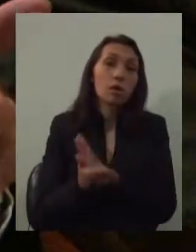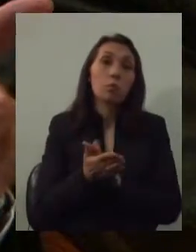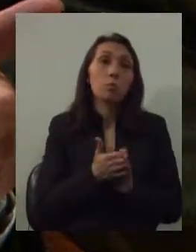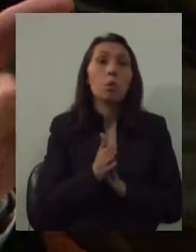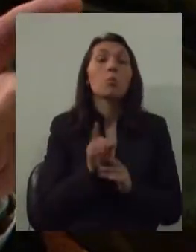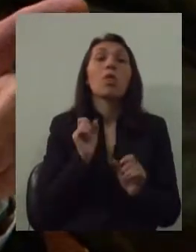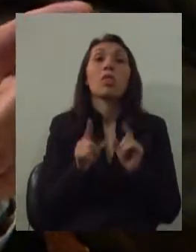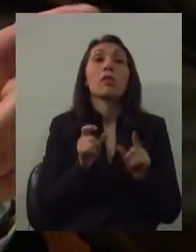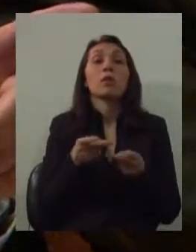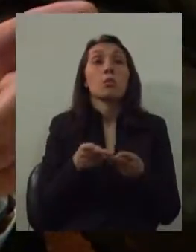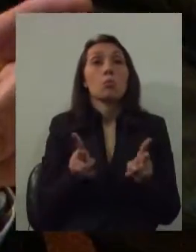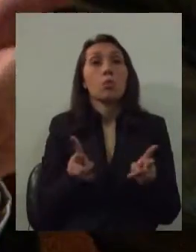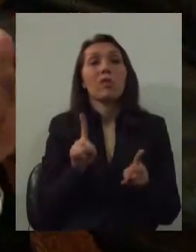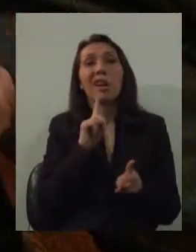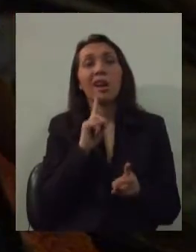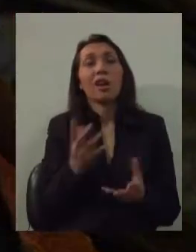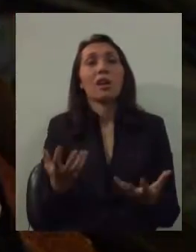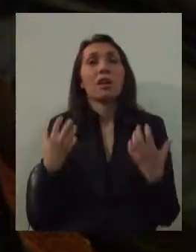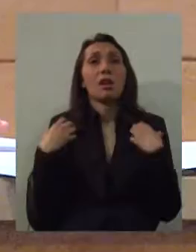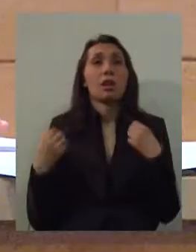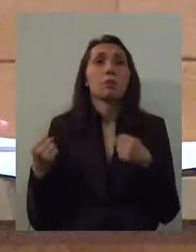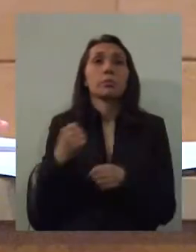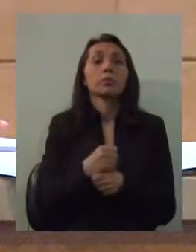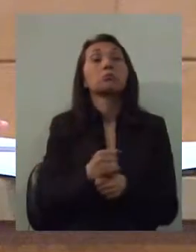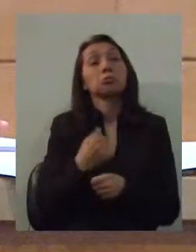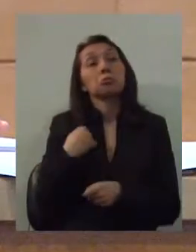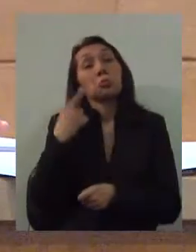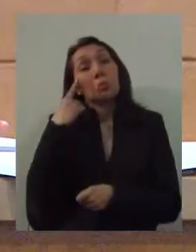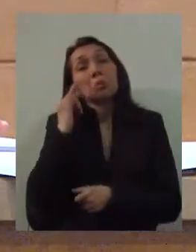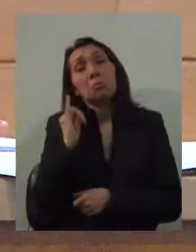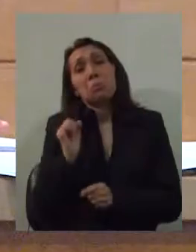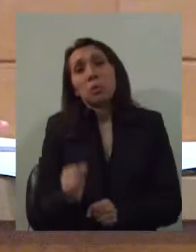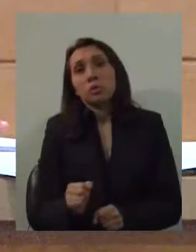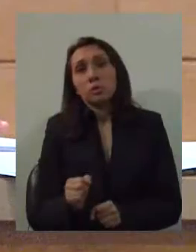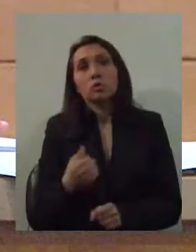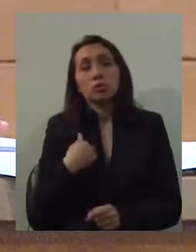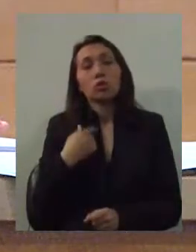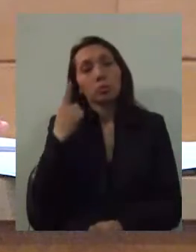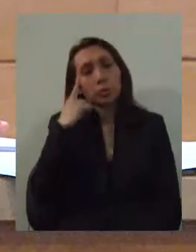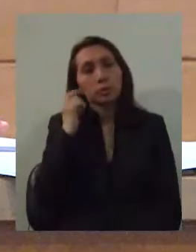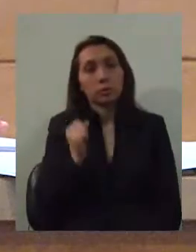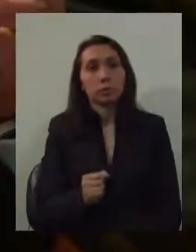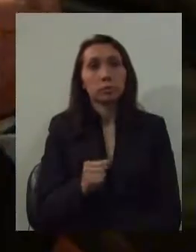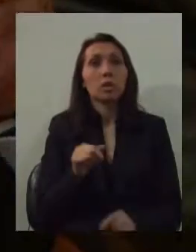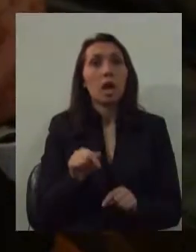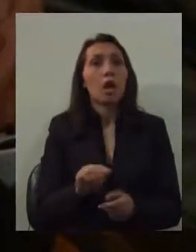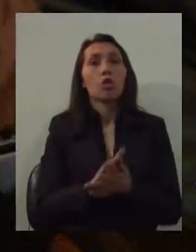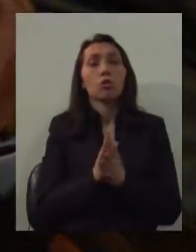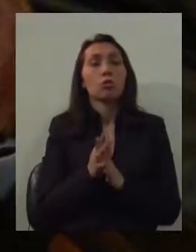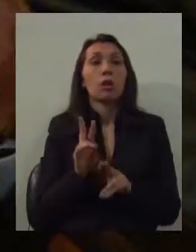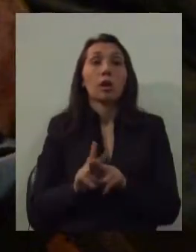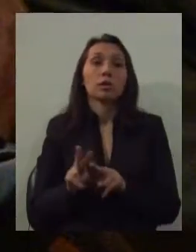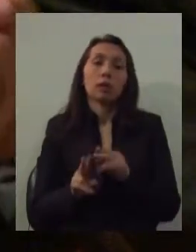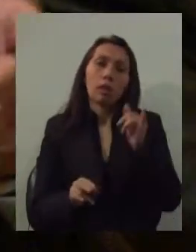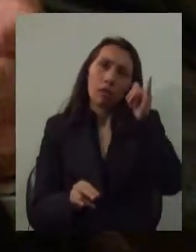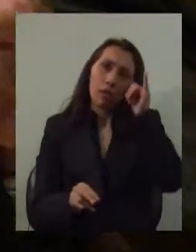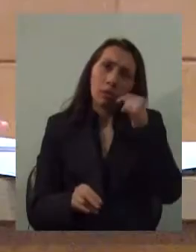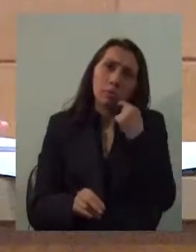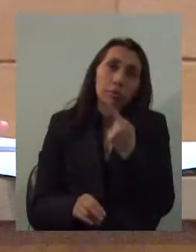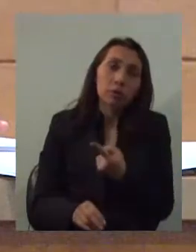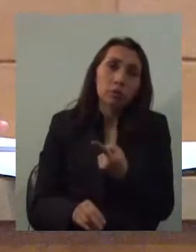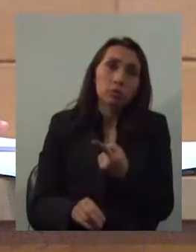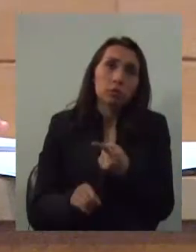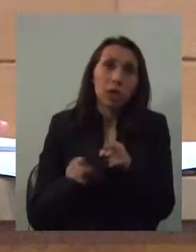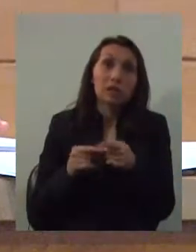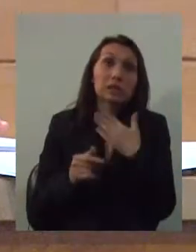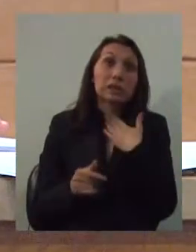defensor público, lo asumiría? ¿Cómo yo, sería? Yo pienso que es posible. Yo pienso que sí, la posible. Verdad que está todo por hacer. Discúlpeme, sí, la. Sí, sí, es quizás lo, son